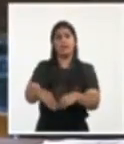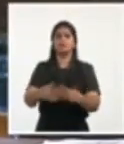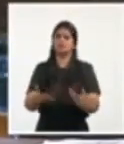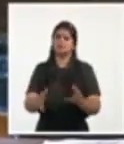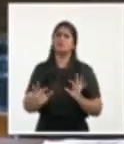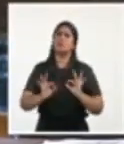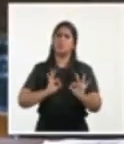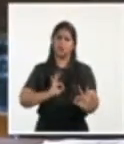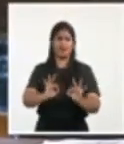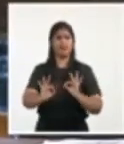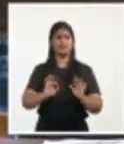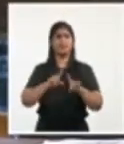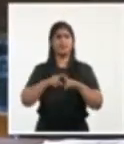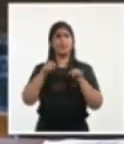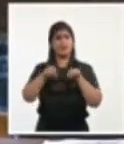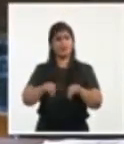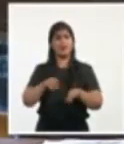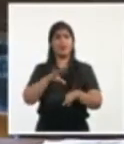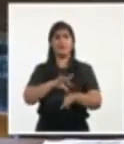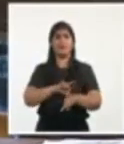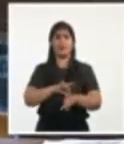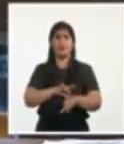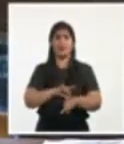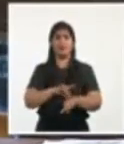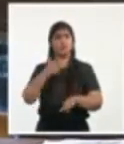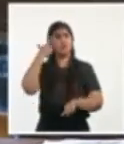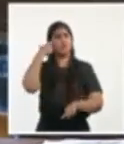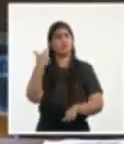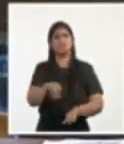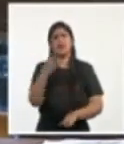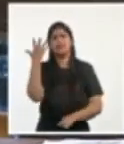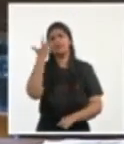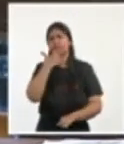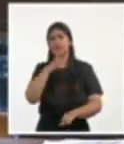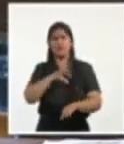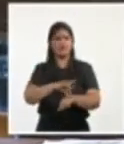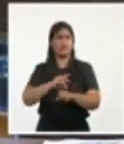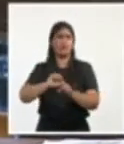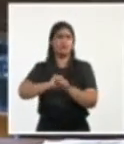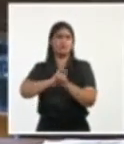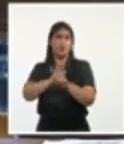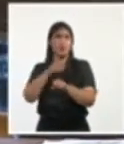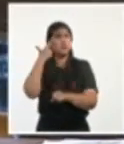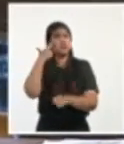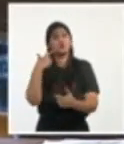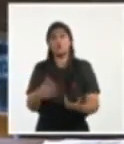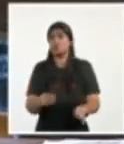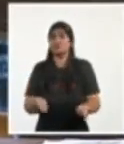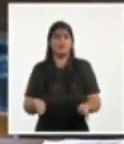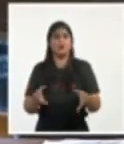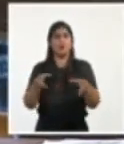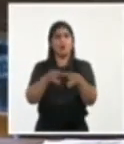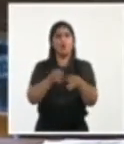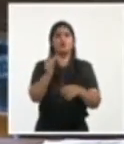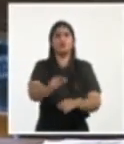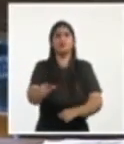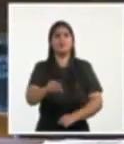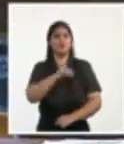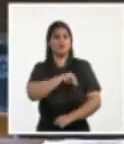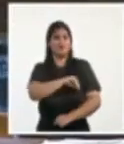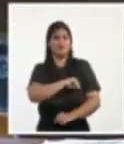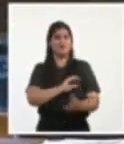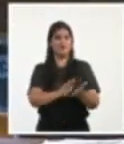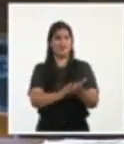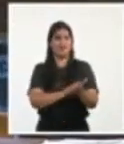enfermedad silente, una enfermedad que tiene un % de asintomáticos y que puede transmitirse con mucha